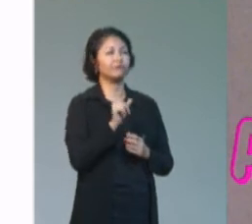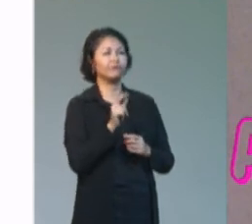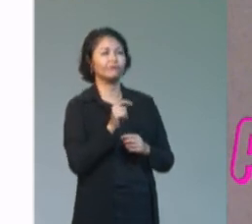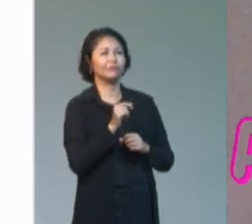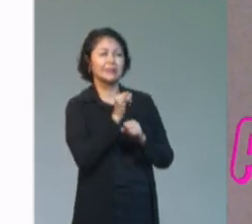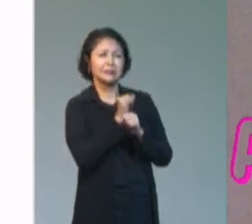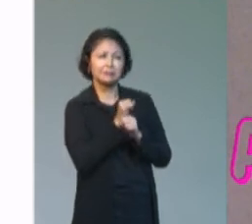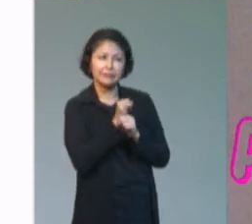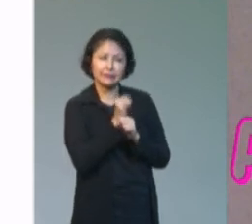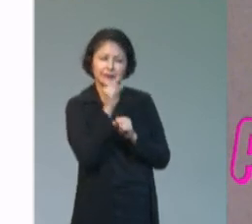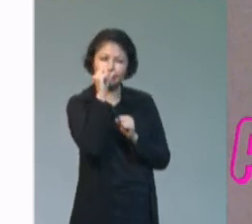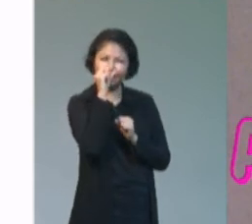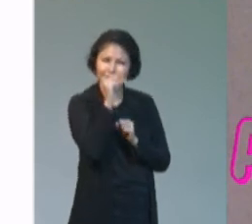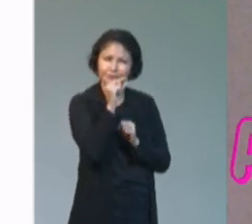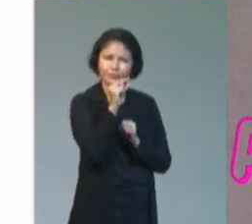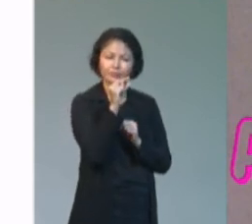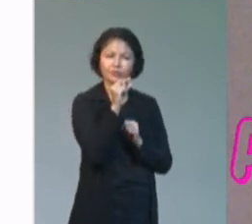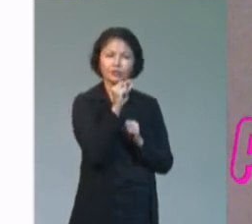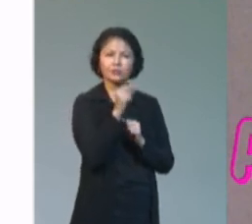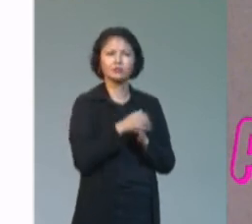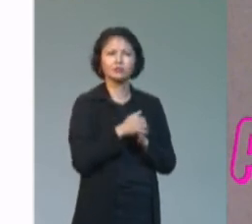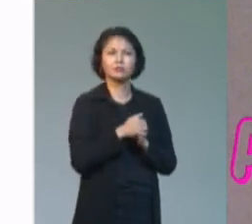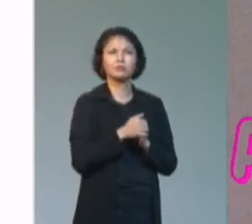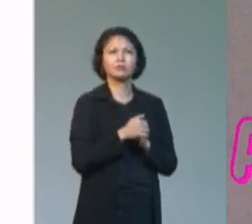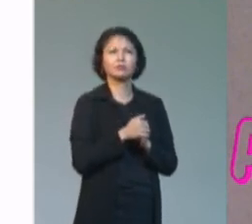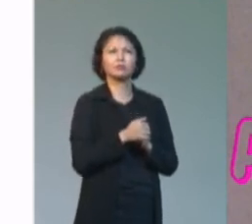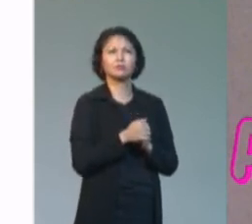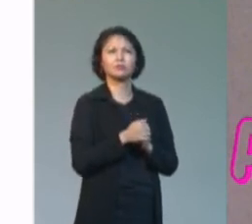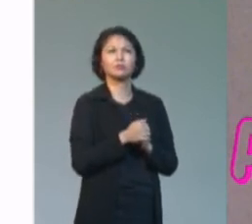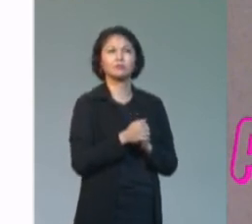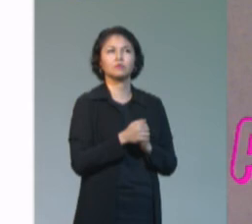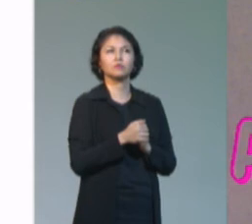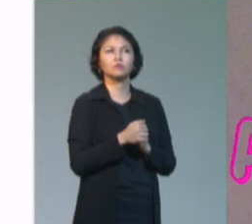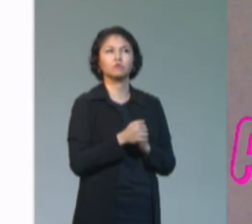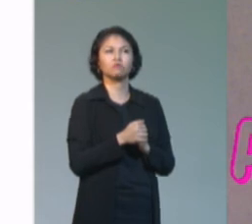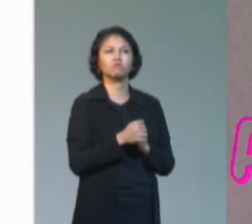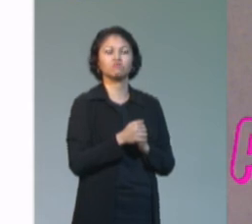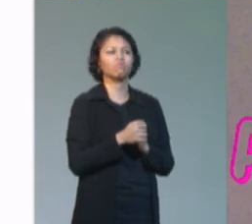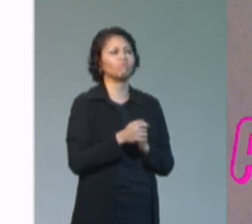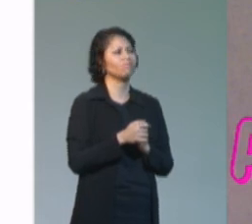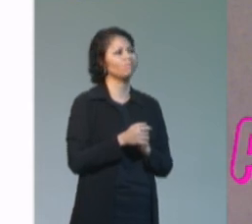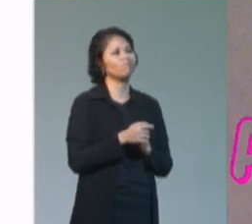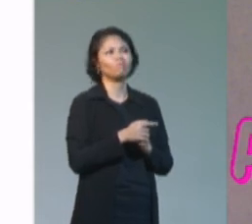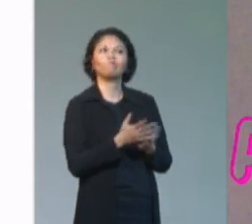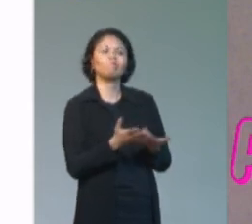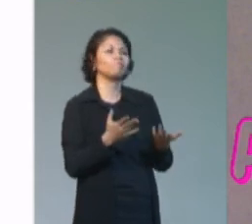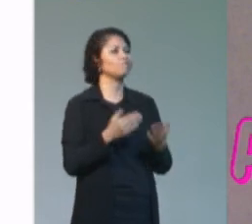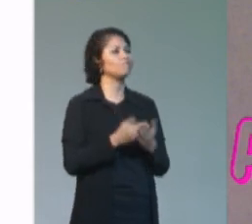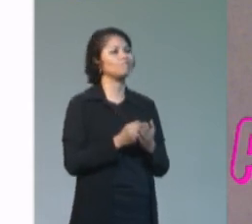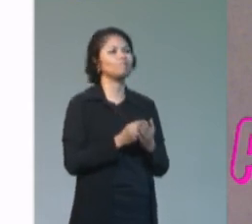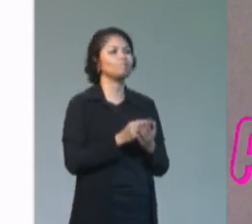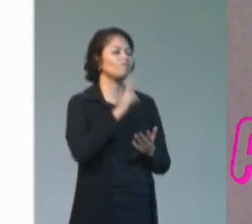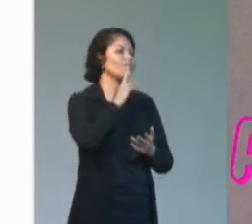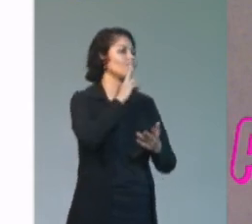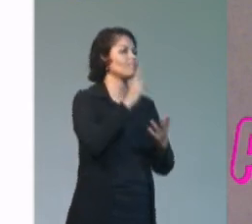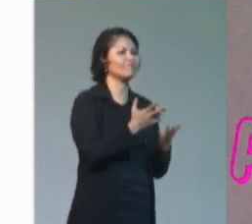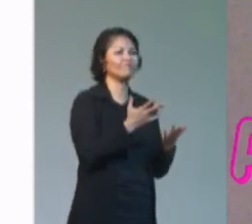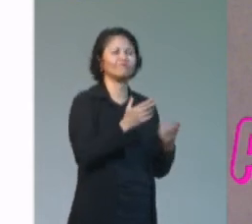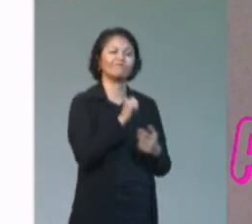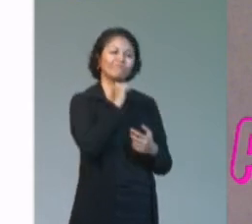que digamos que no no daban resultados negativos yo creo que eso se